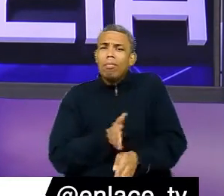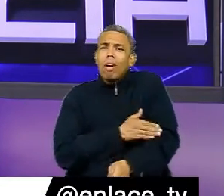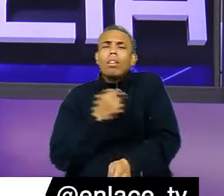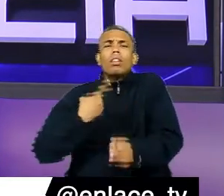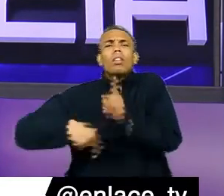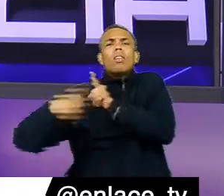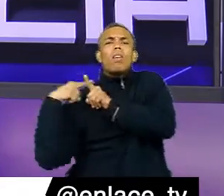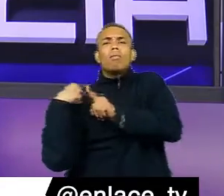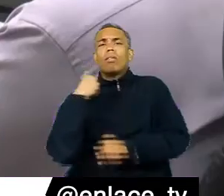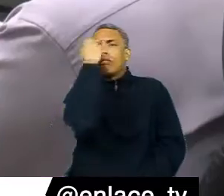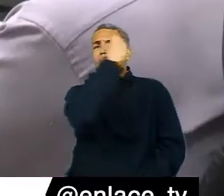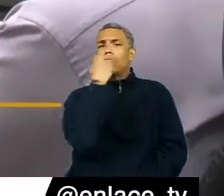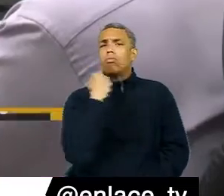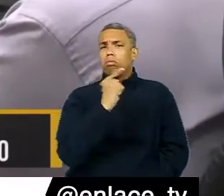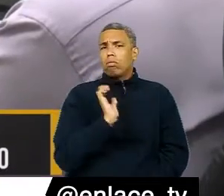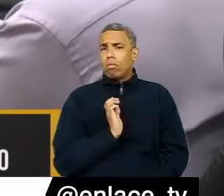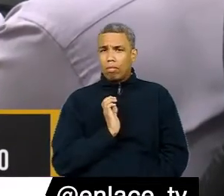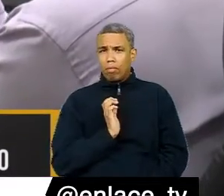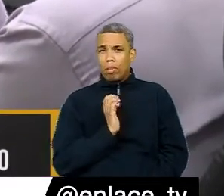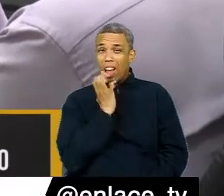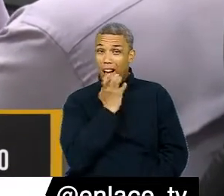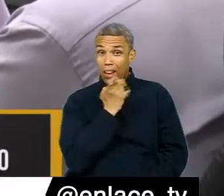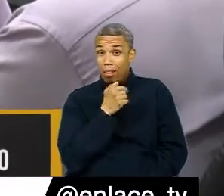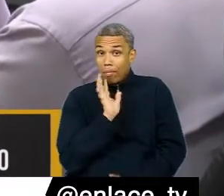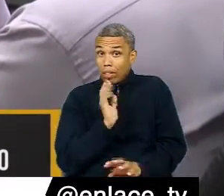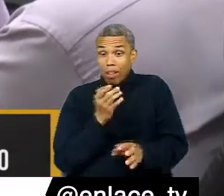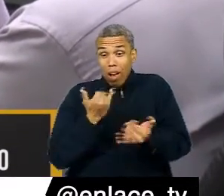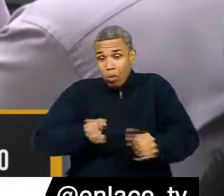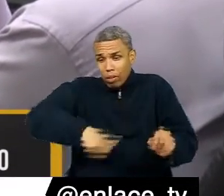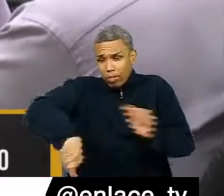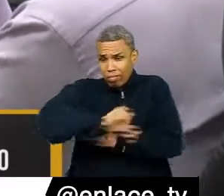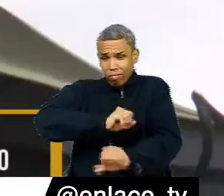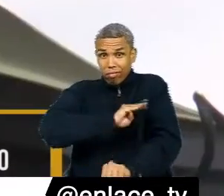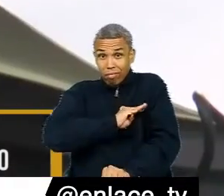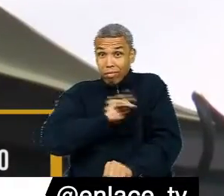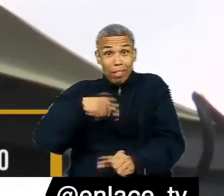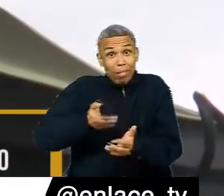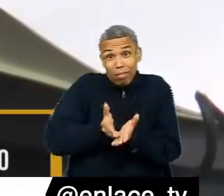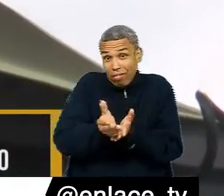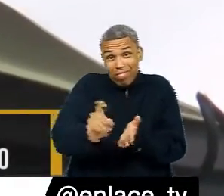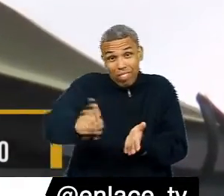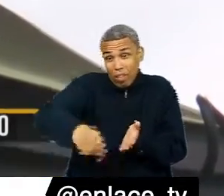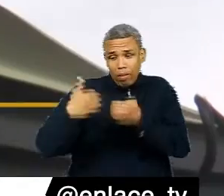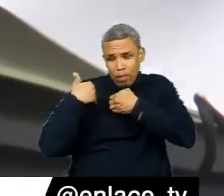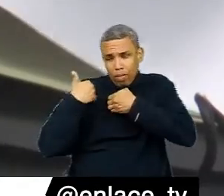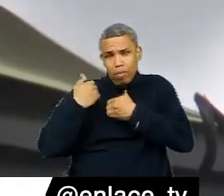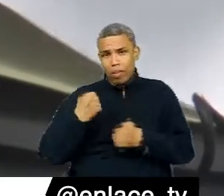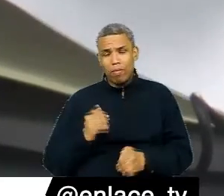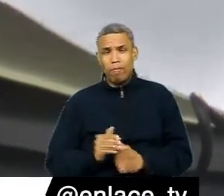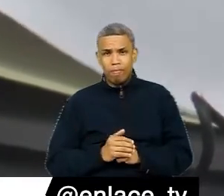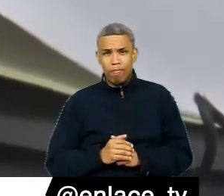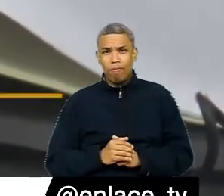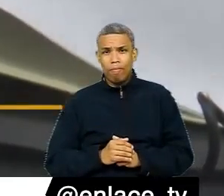pasado. Además de los proyectos de acuerdo 016 y 017 polémicos por las modificaciones al recurso del crédito que ha propuesto el